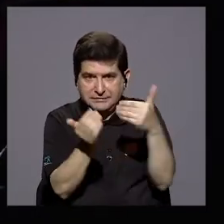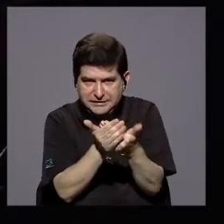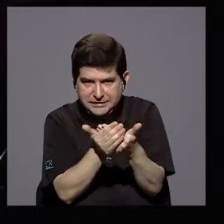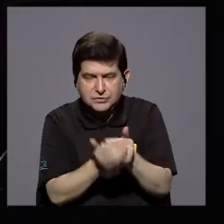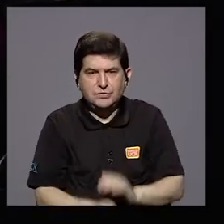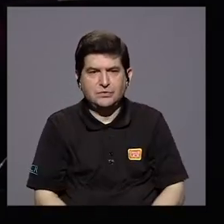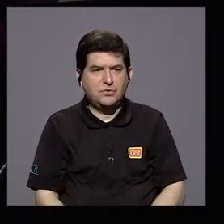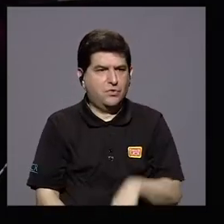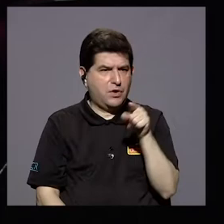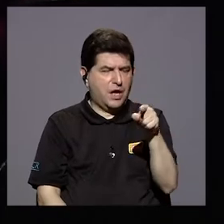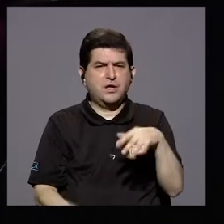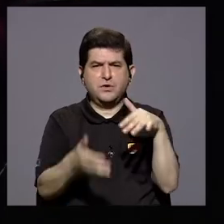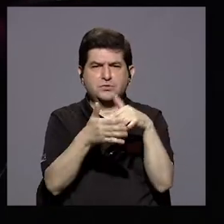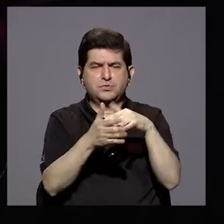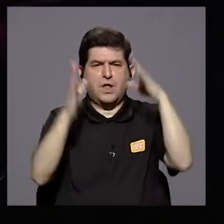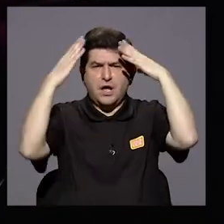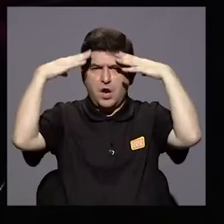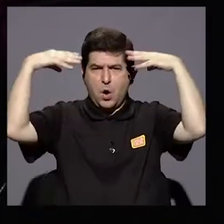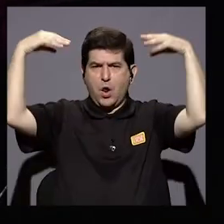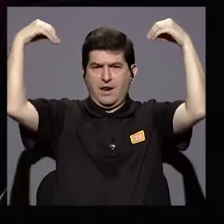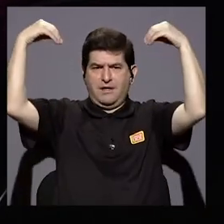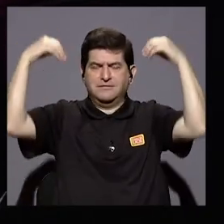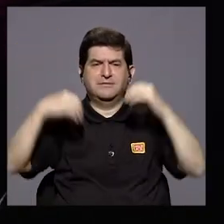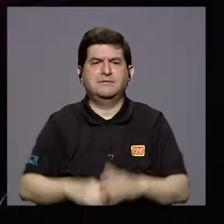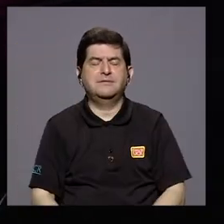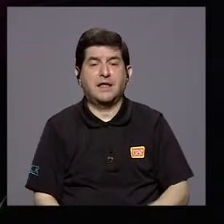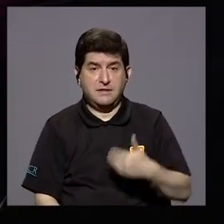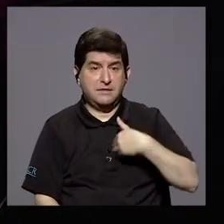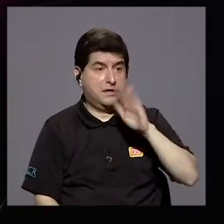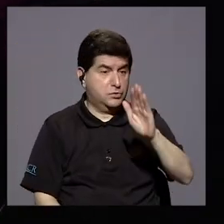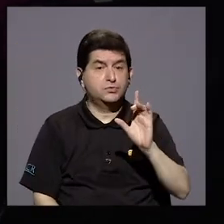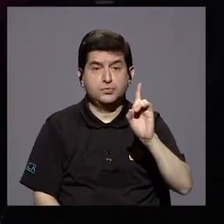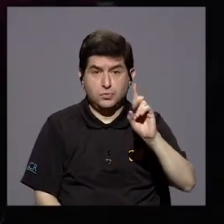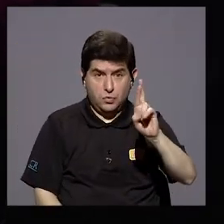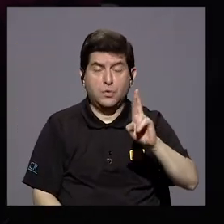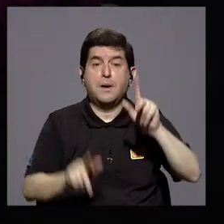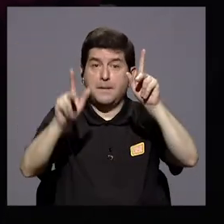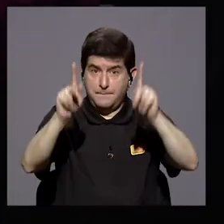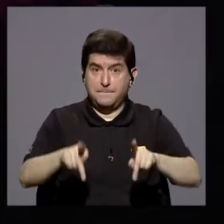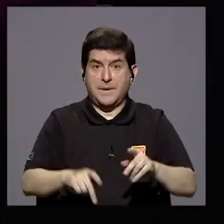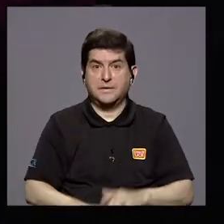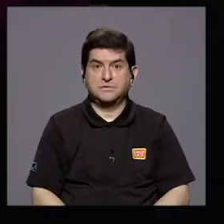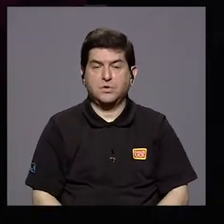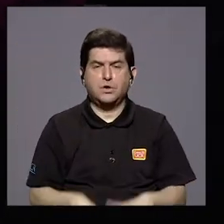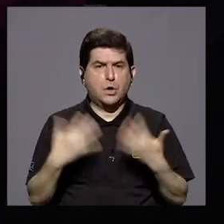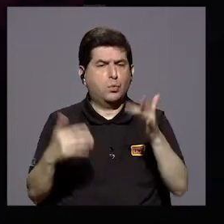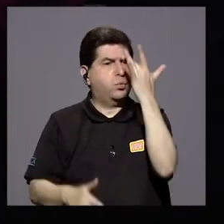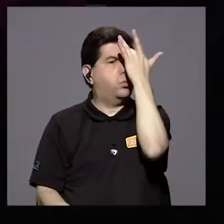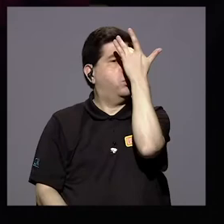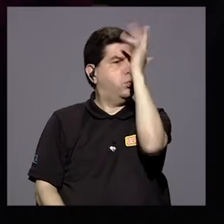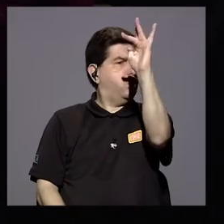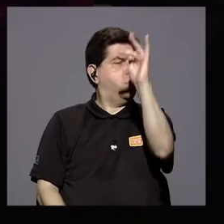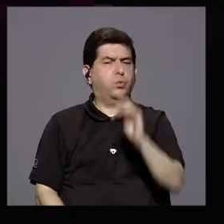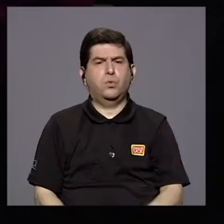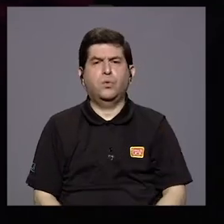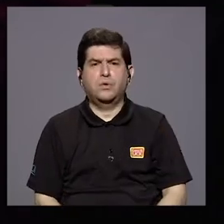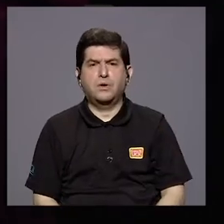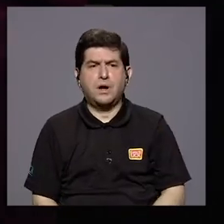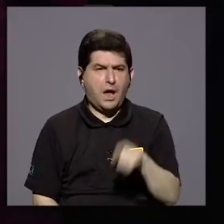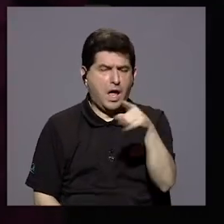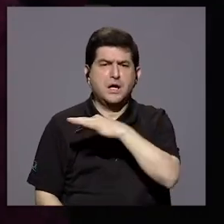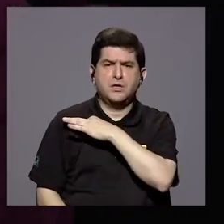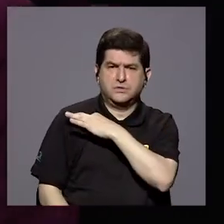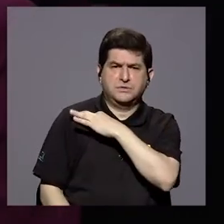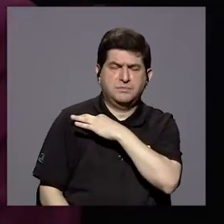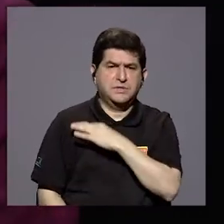estudiaron en Holanda, sacaron los doctorados, es decir, gente brillante, que inclusive le invitan a